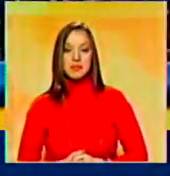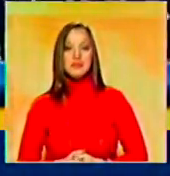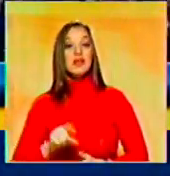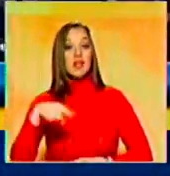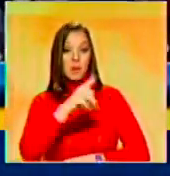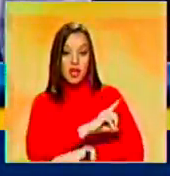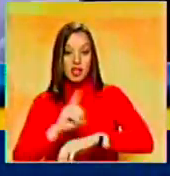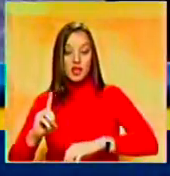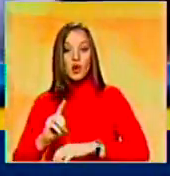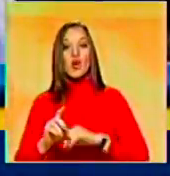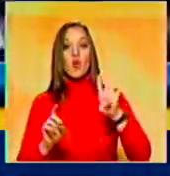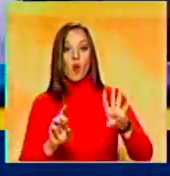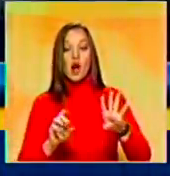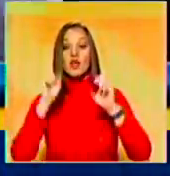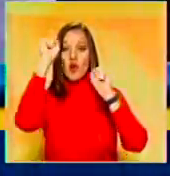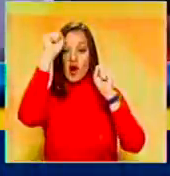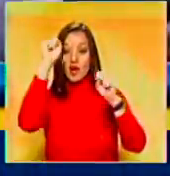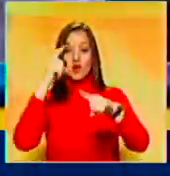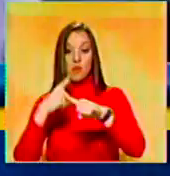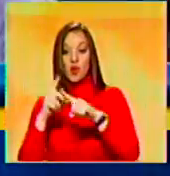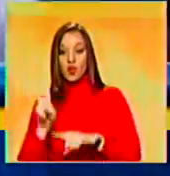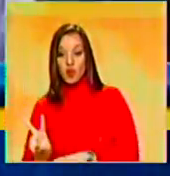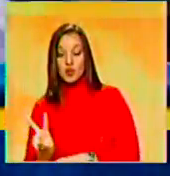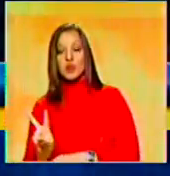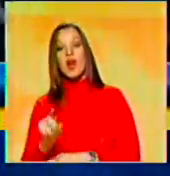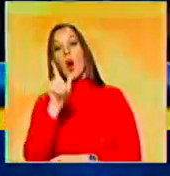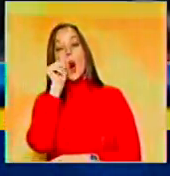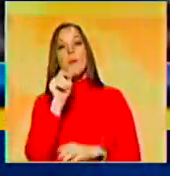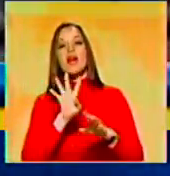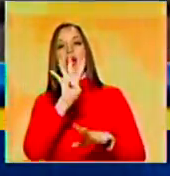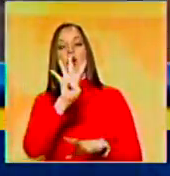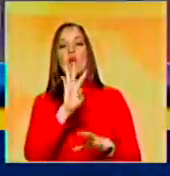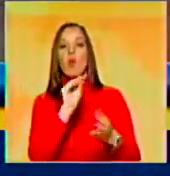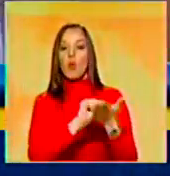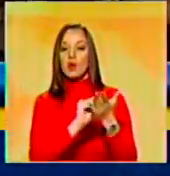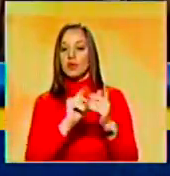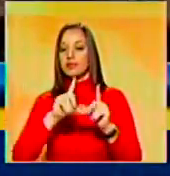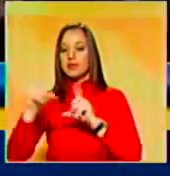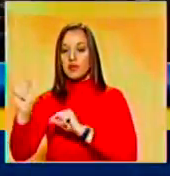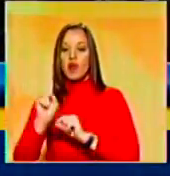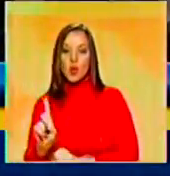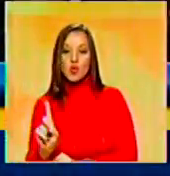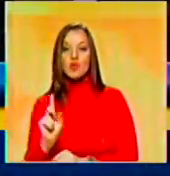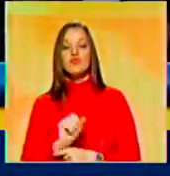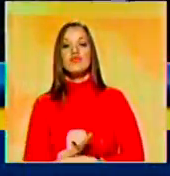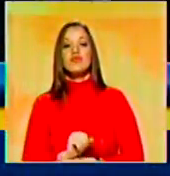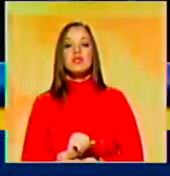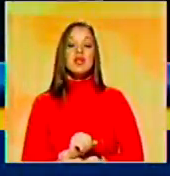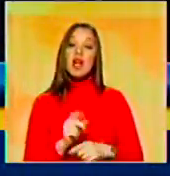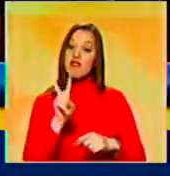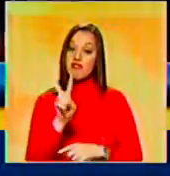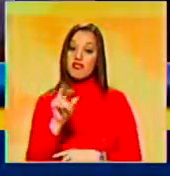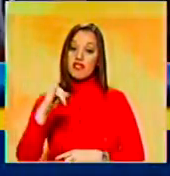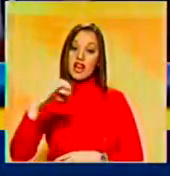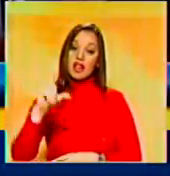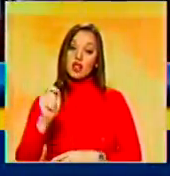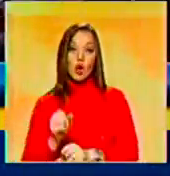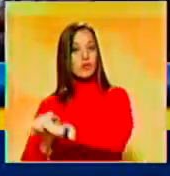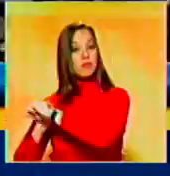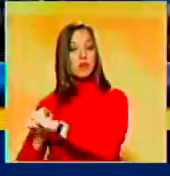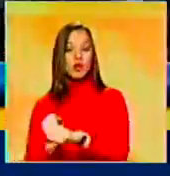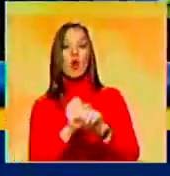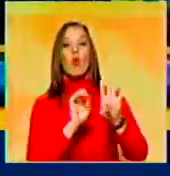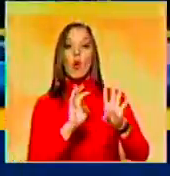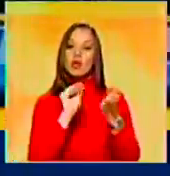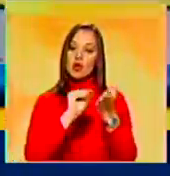ganó 4-2. Miguel Cabrera se fue 4-1 con su jonrón 23 empujada y anotada, mientras que Víctor Martínez batió de